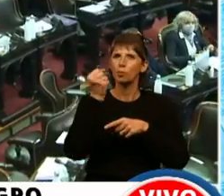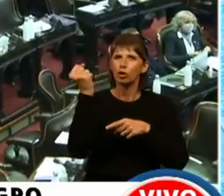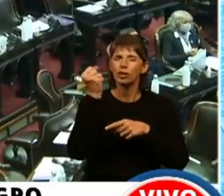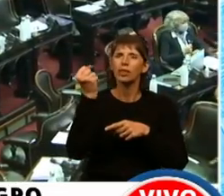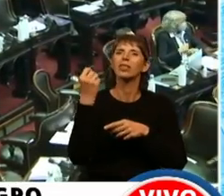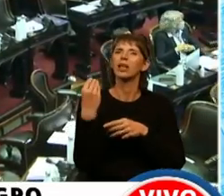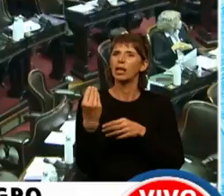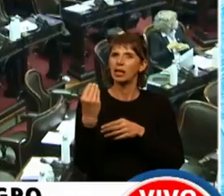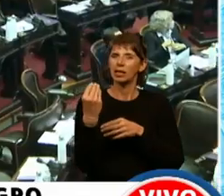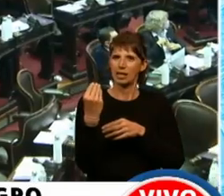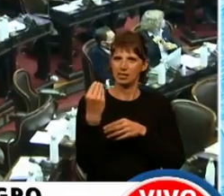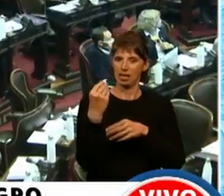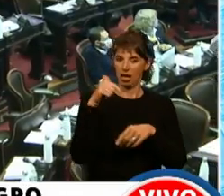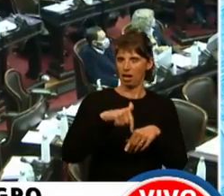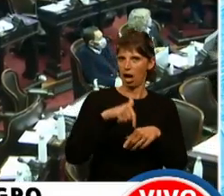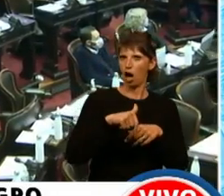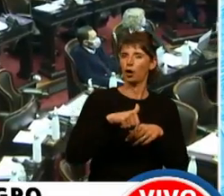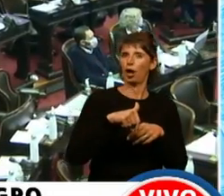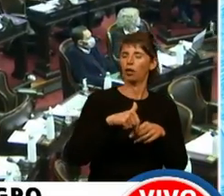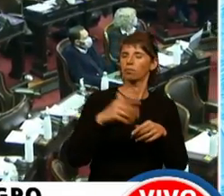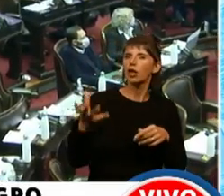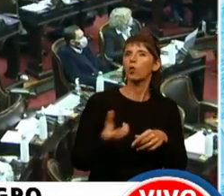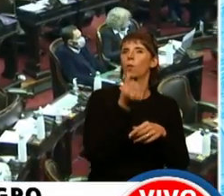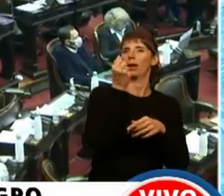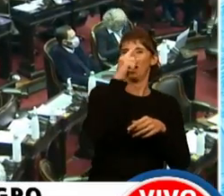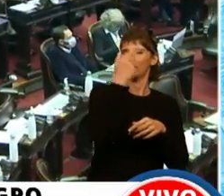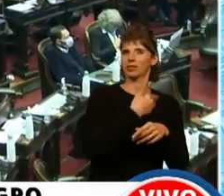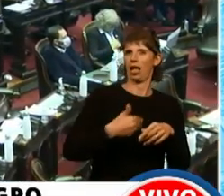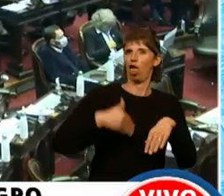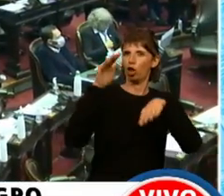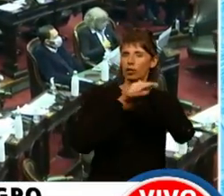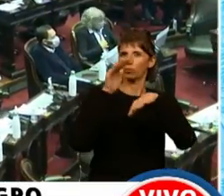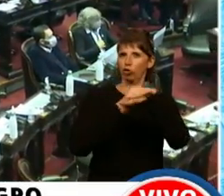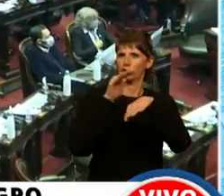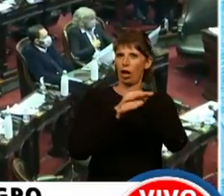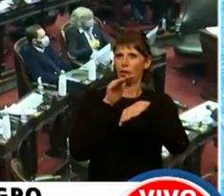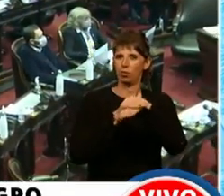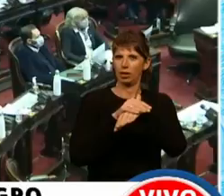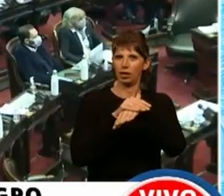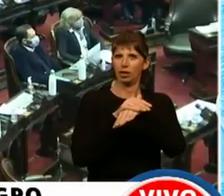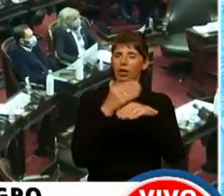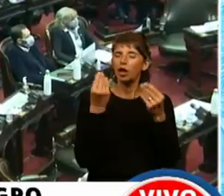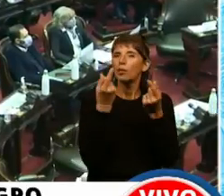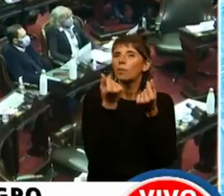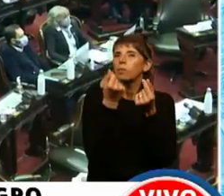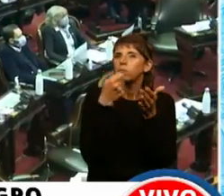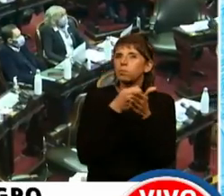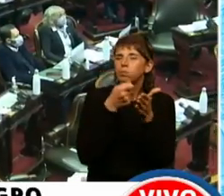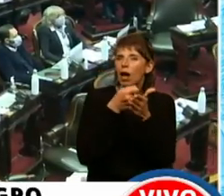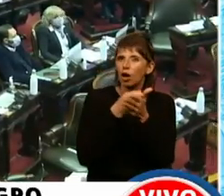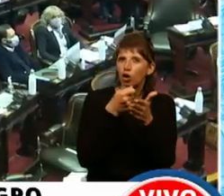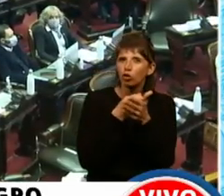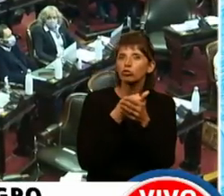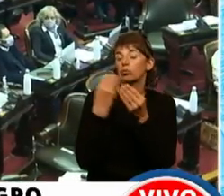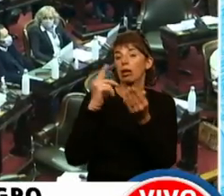de recuperar el papel del estado en la compensación frente a lo que son los costos que define